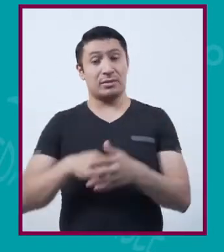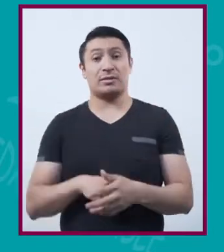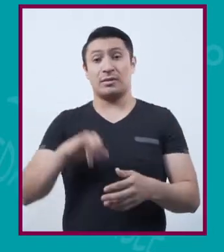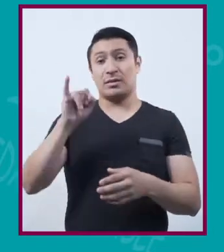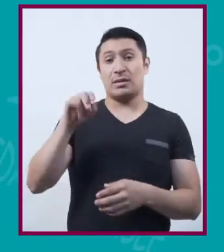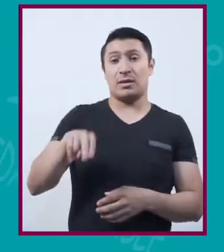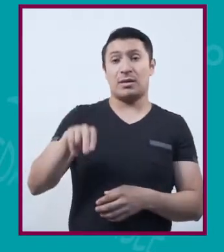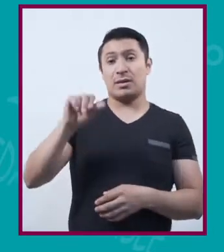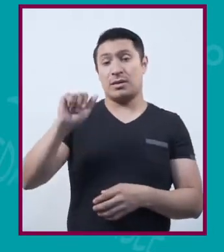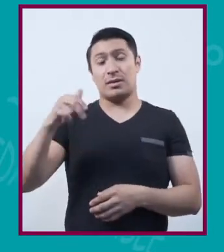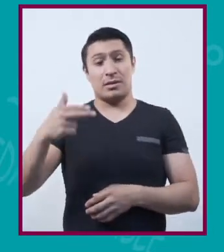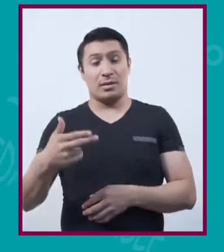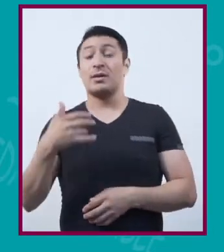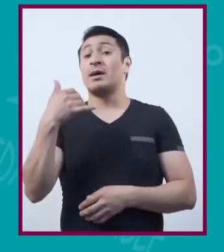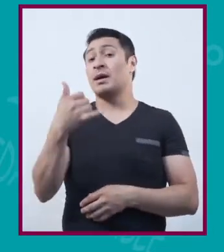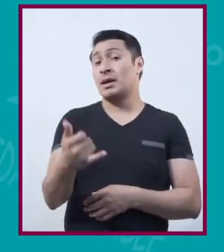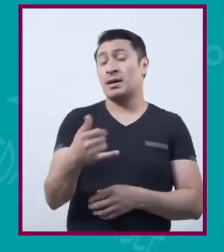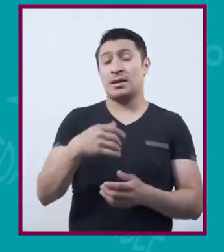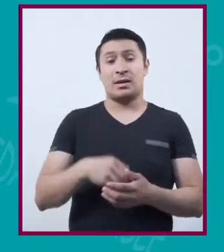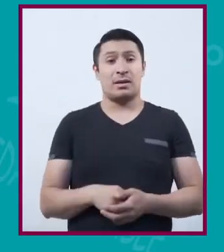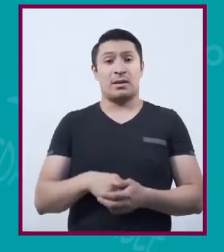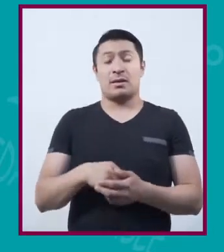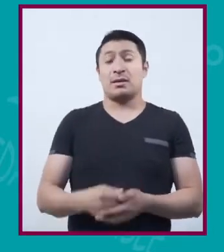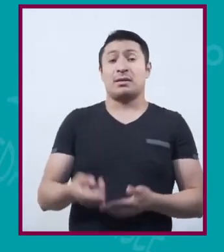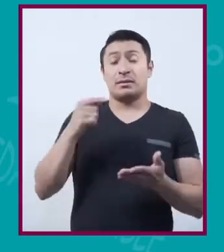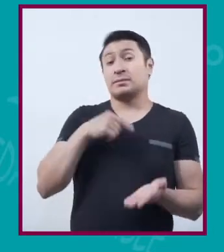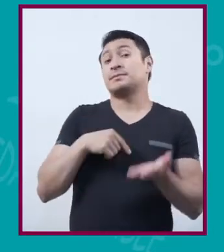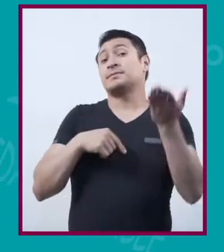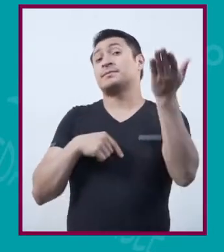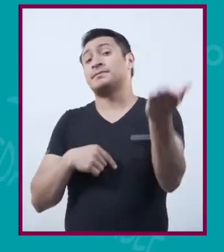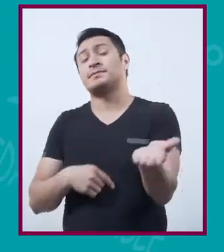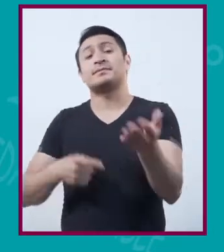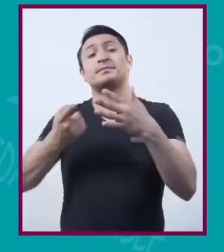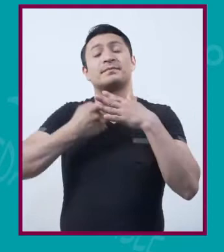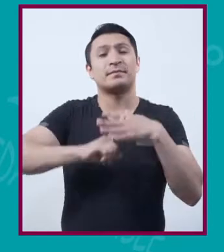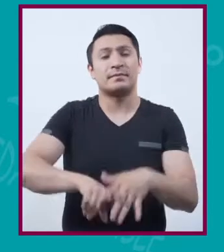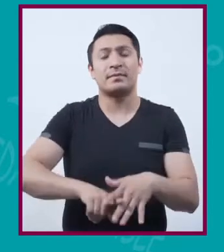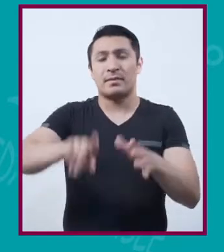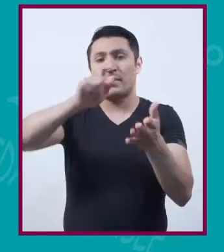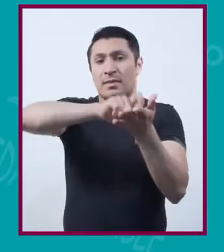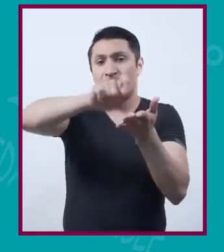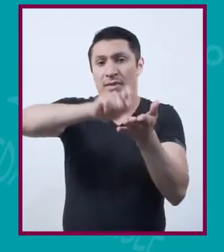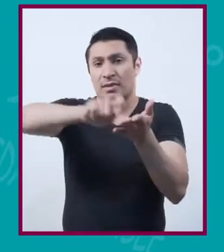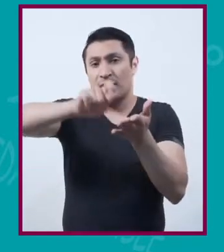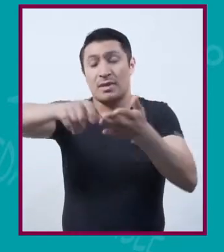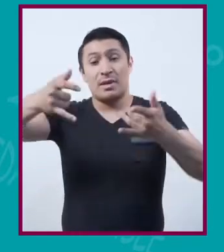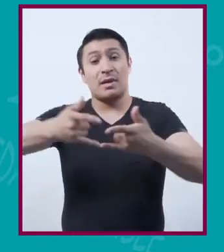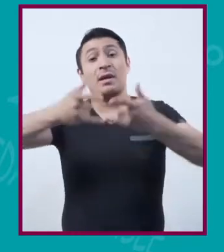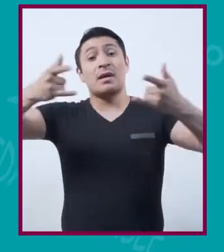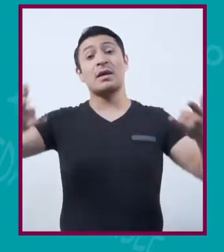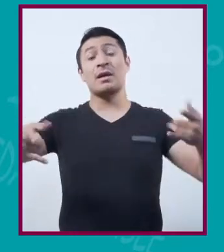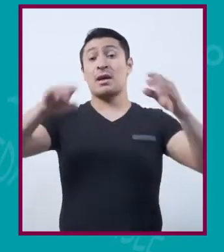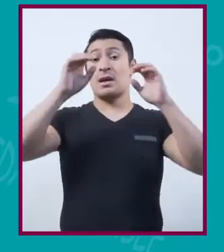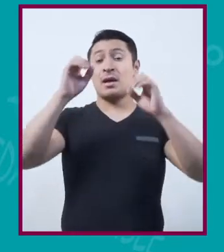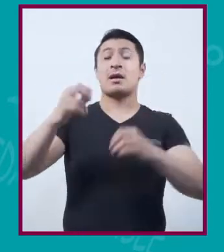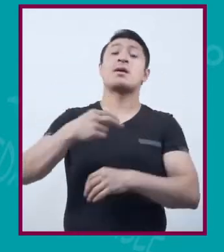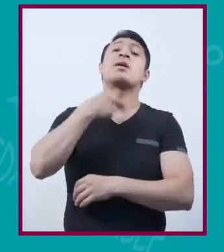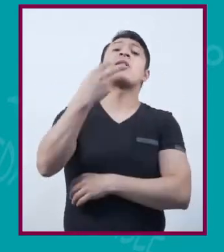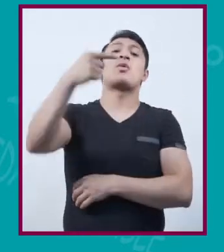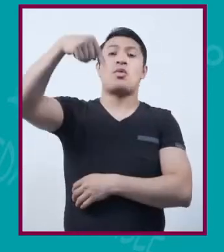Antropología y se les solicitó empezar a introducir la